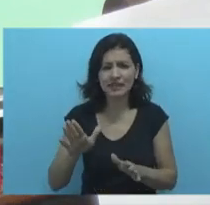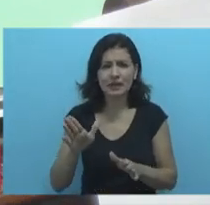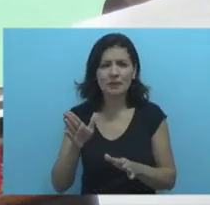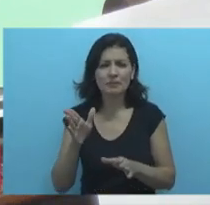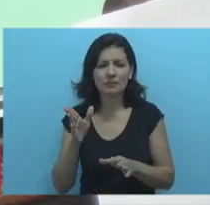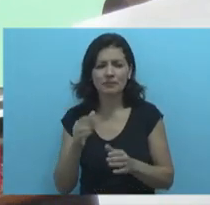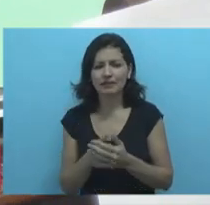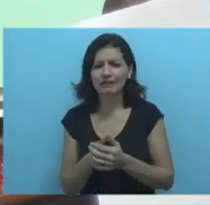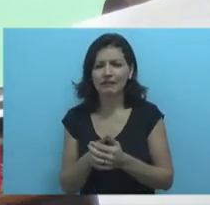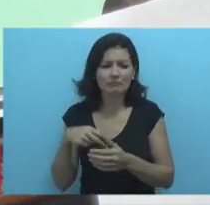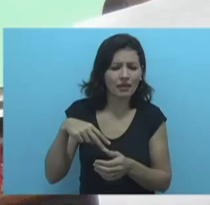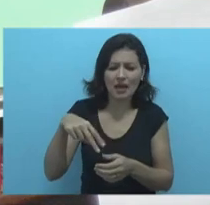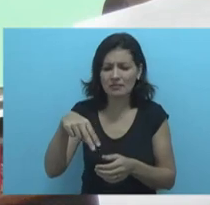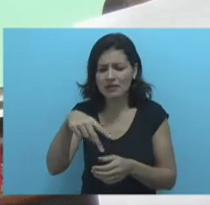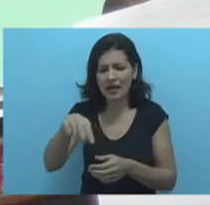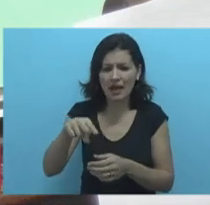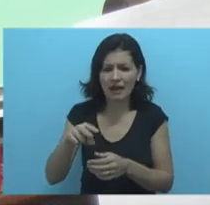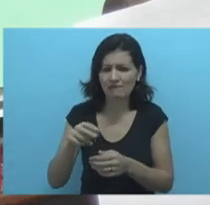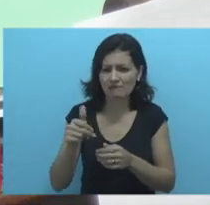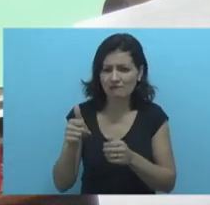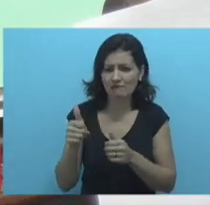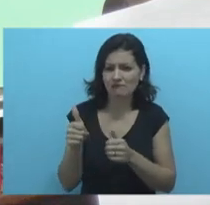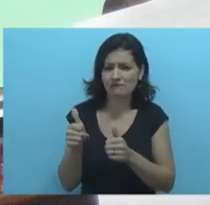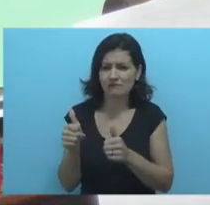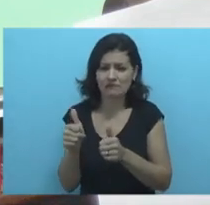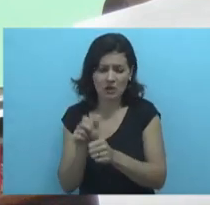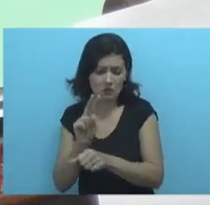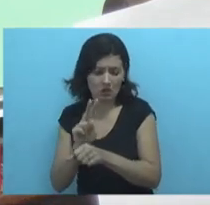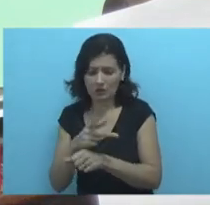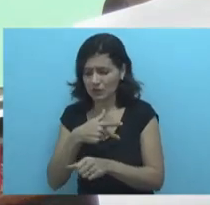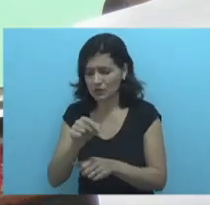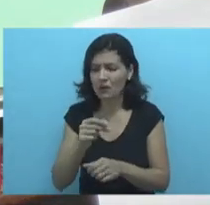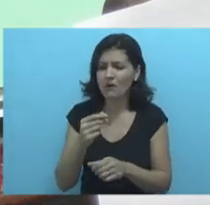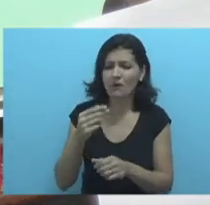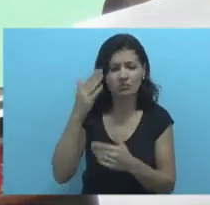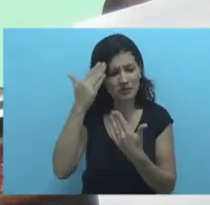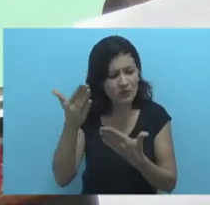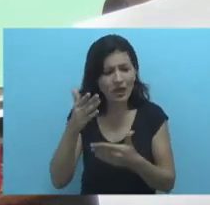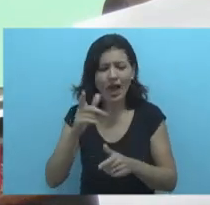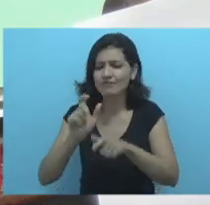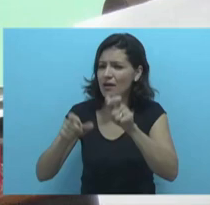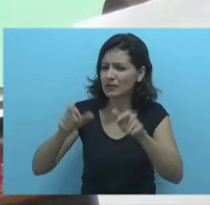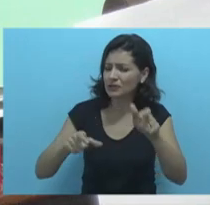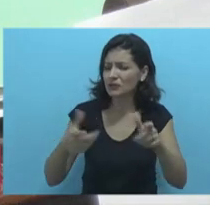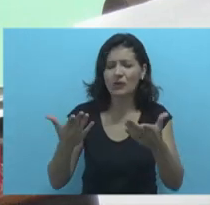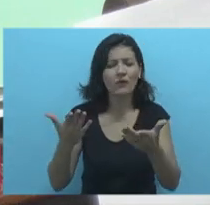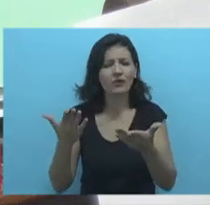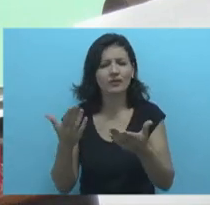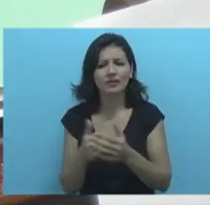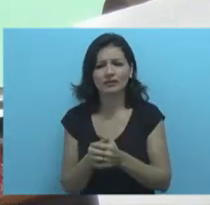caminaba sin custodia, que saludaba a sus vecinos, que compartía la vida común